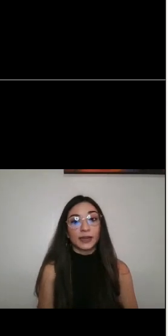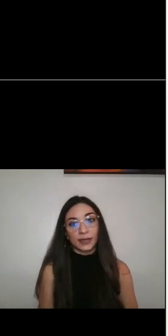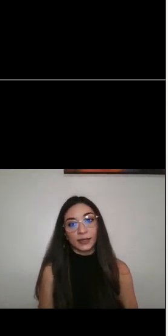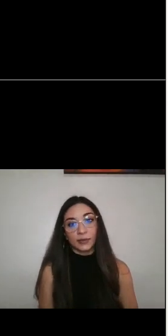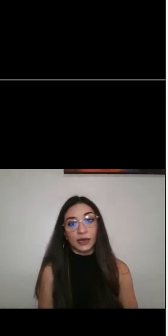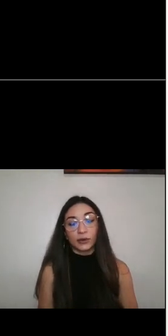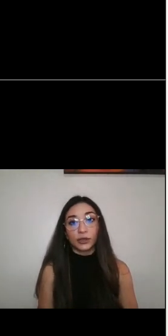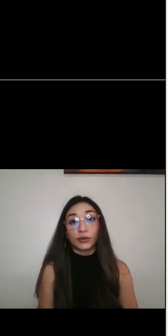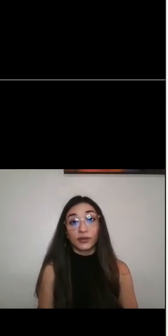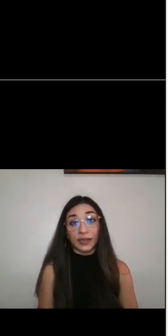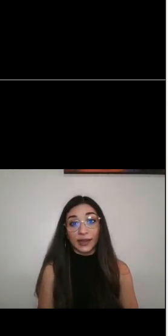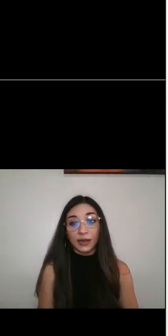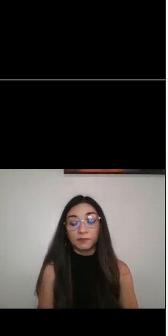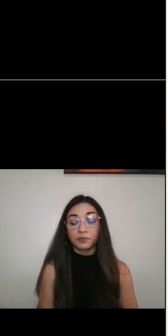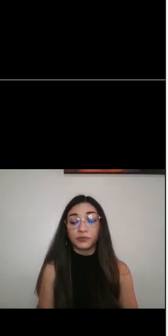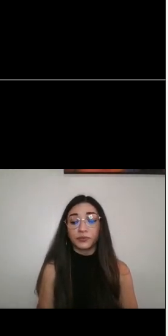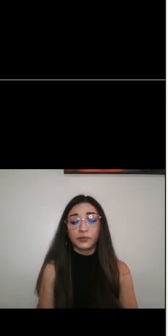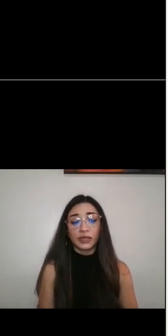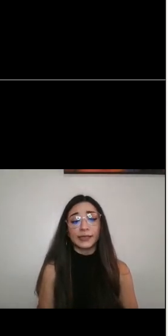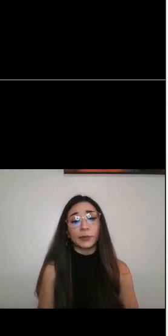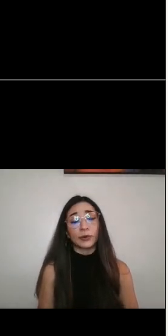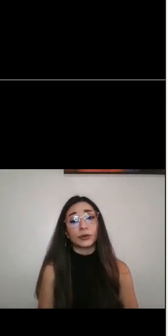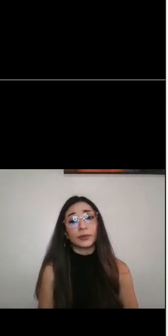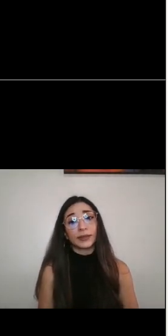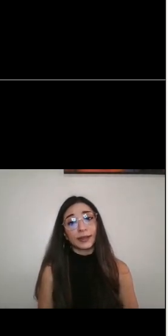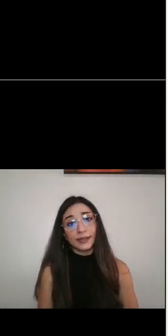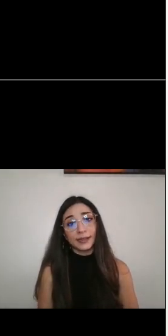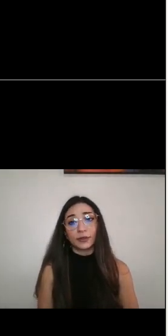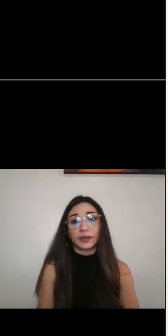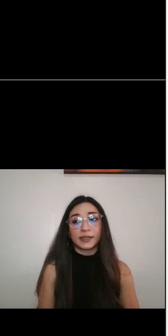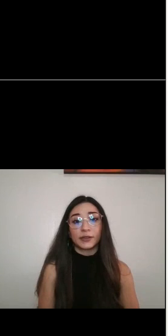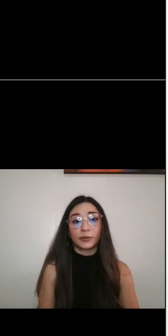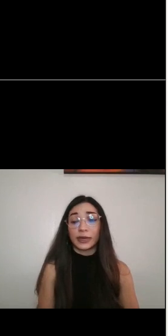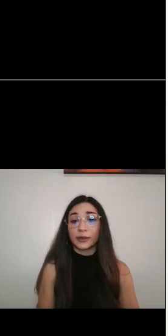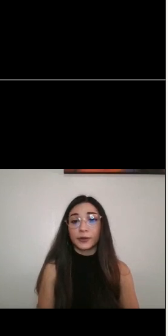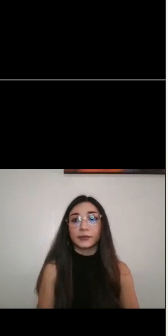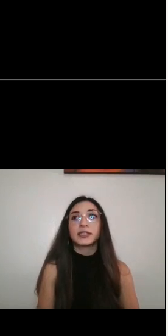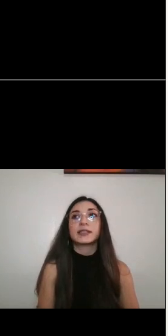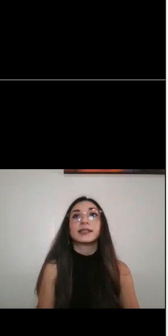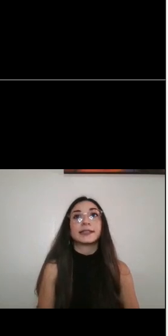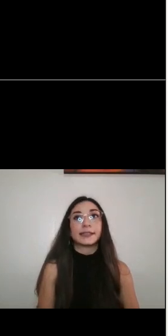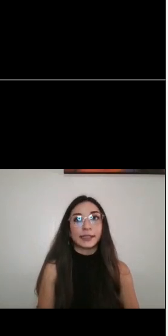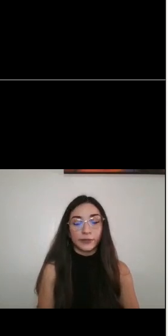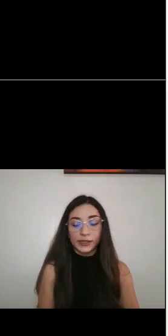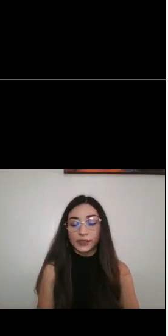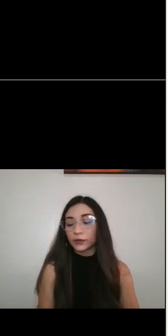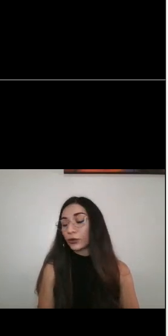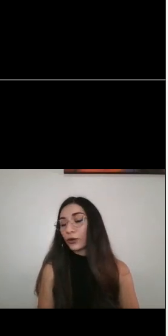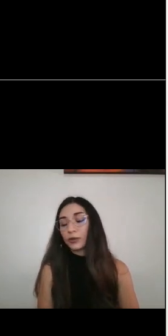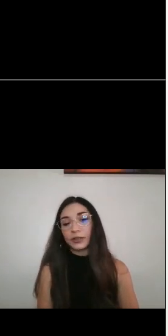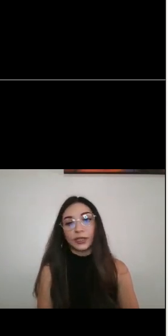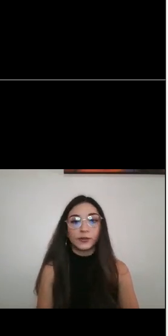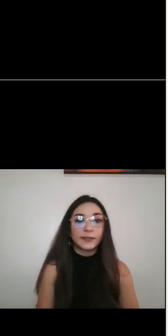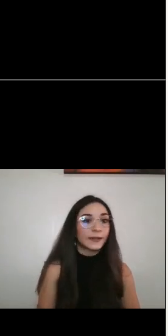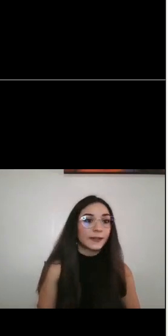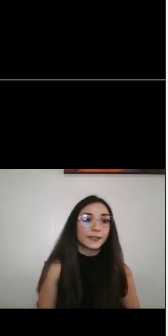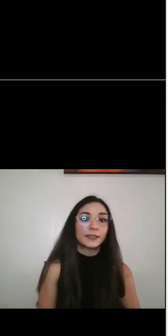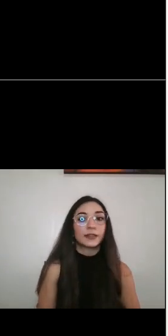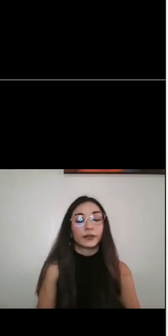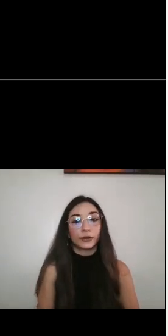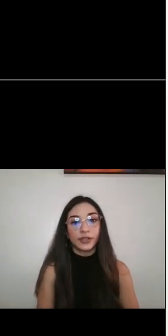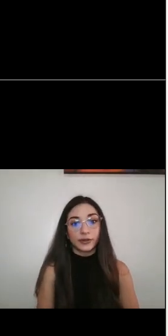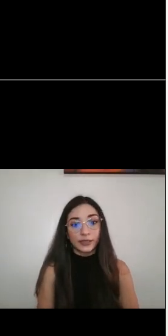la ley de tamizaje auditivo neonatal, que se aprobó en 2013 y entró en vigencia en 2014. Entonces, desde esa fecha, todos los niños que nacen